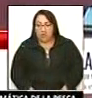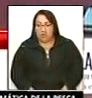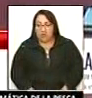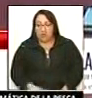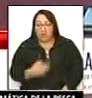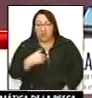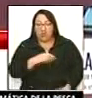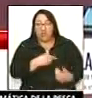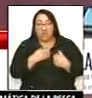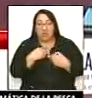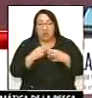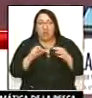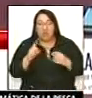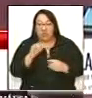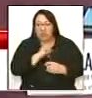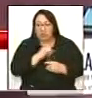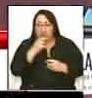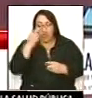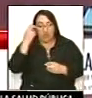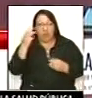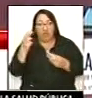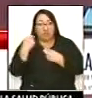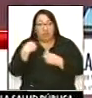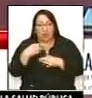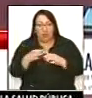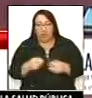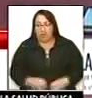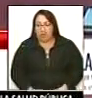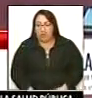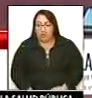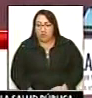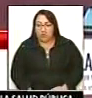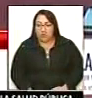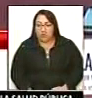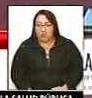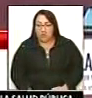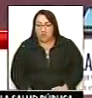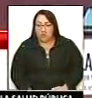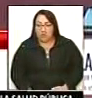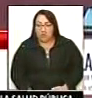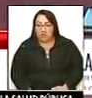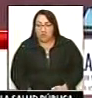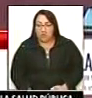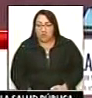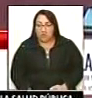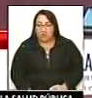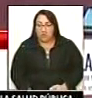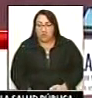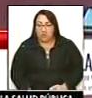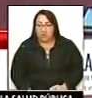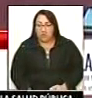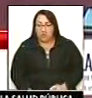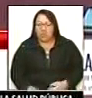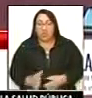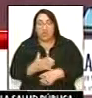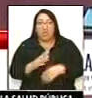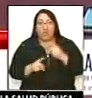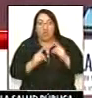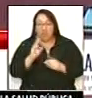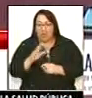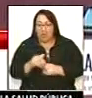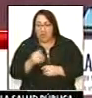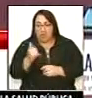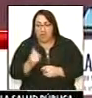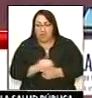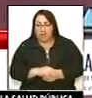una institución política donde representamos al pueblo. Y lo que recogemos son las quejas del pueblo entre la injusticia que